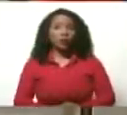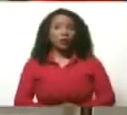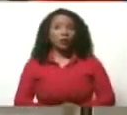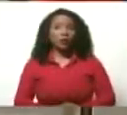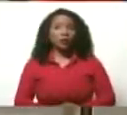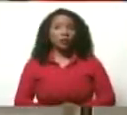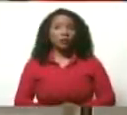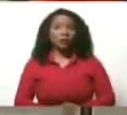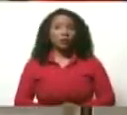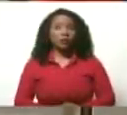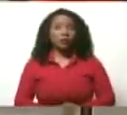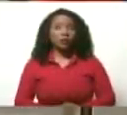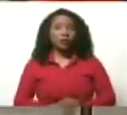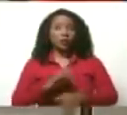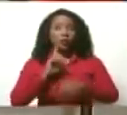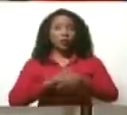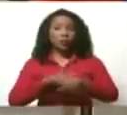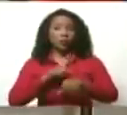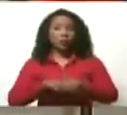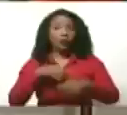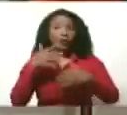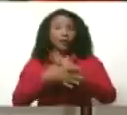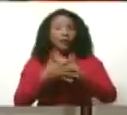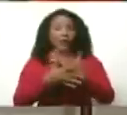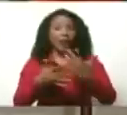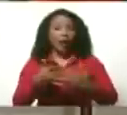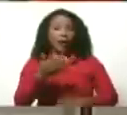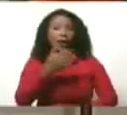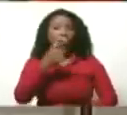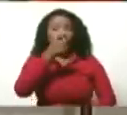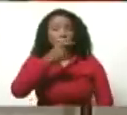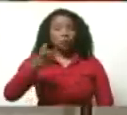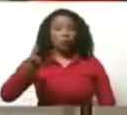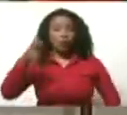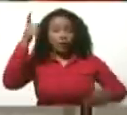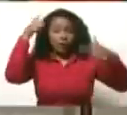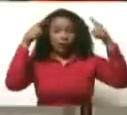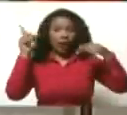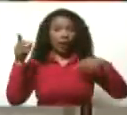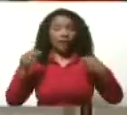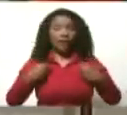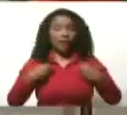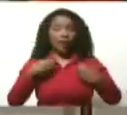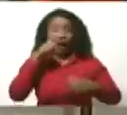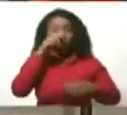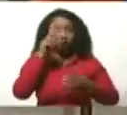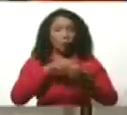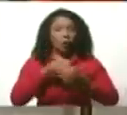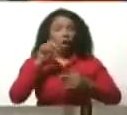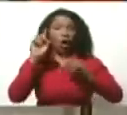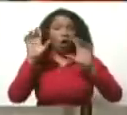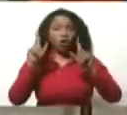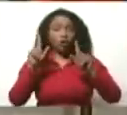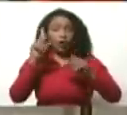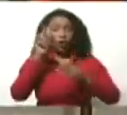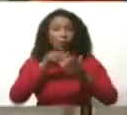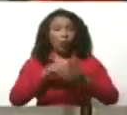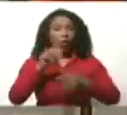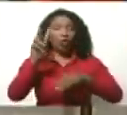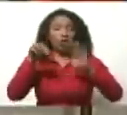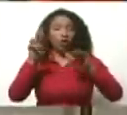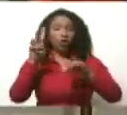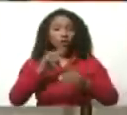en momentos en que el ciudadano presidente Hugo Chávez se encontraba entre el año 2011 y 2012